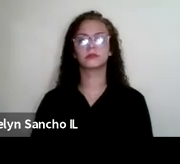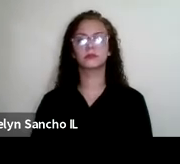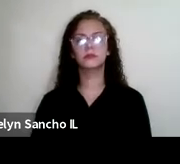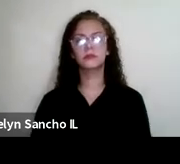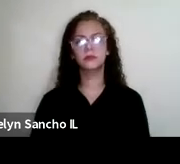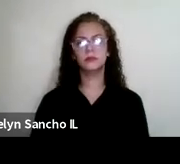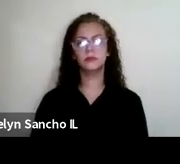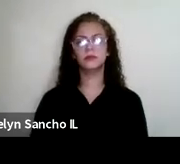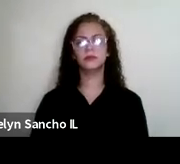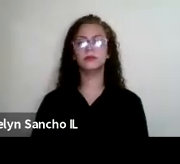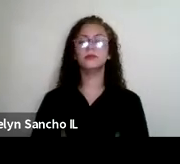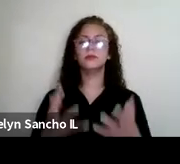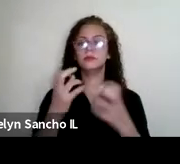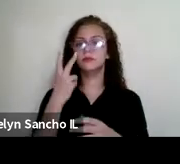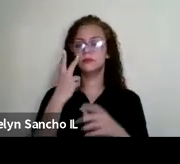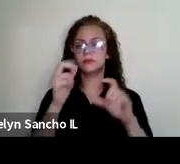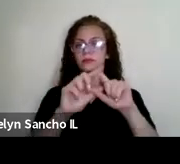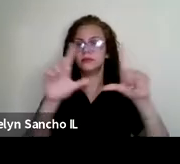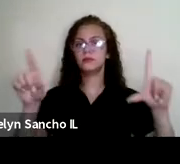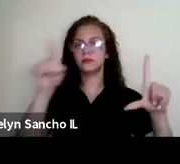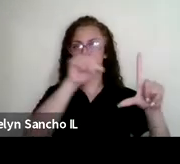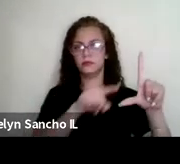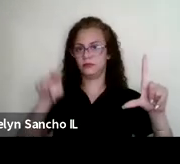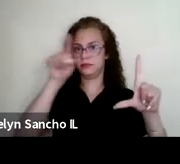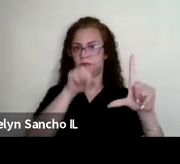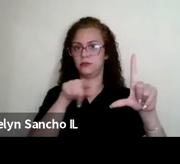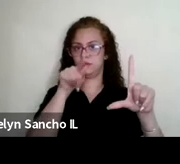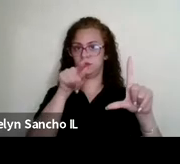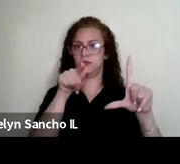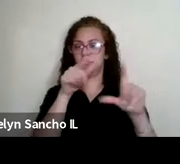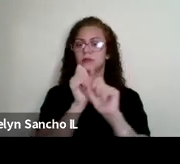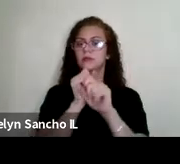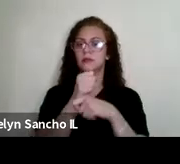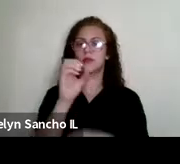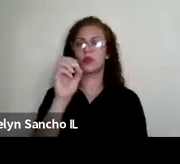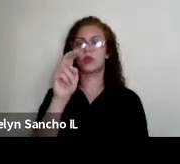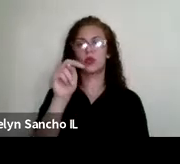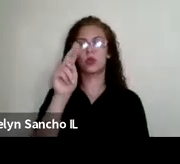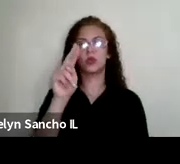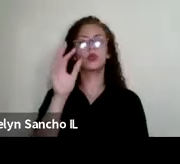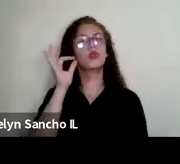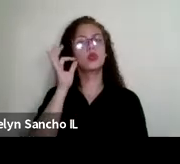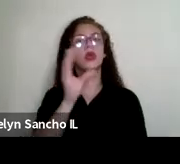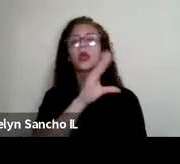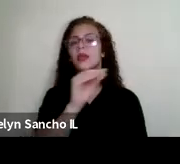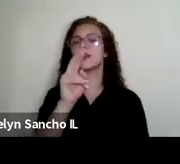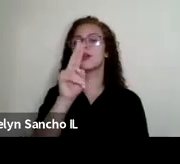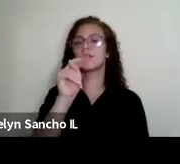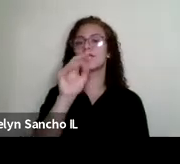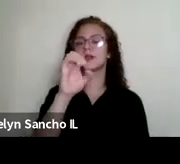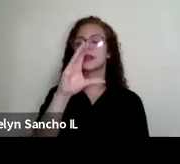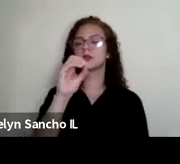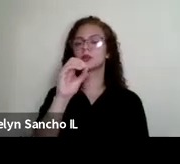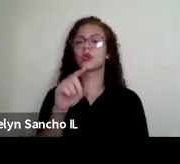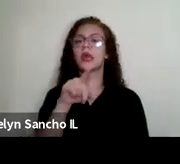Quería mostrarles este gráfico lo produce ONU Mujeres y la UNESCO también, en relación